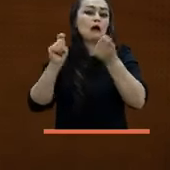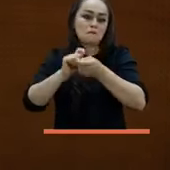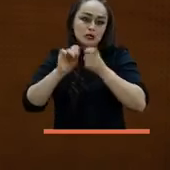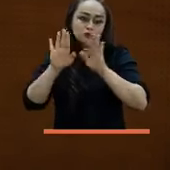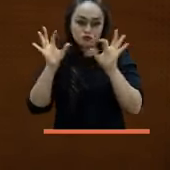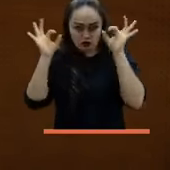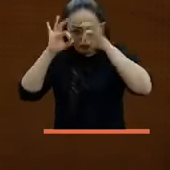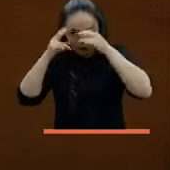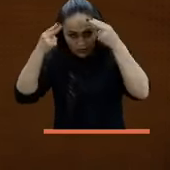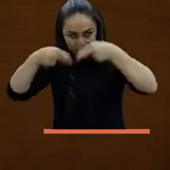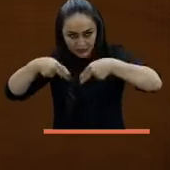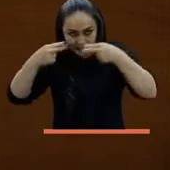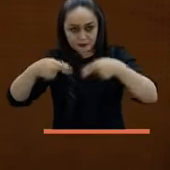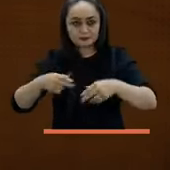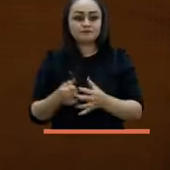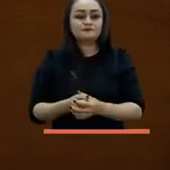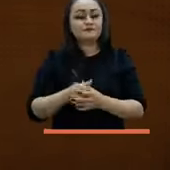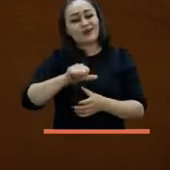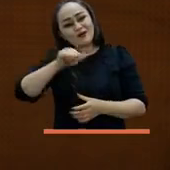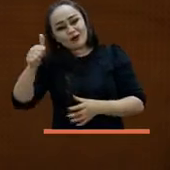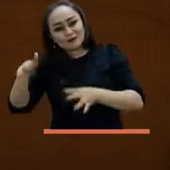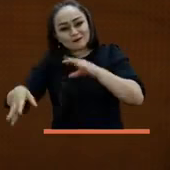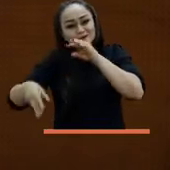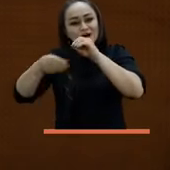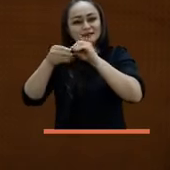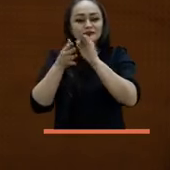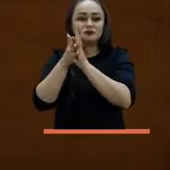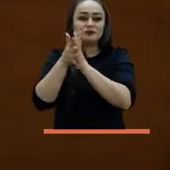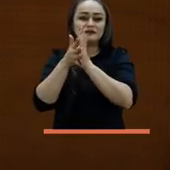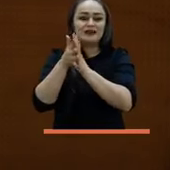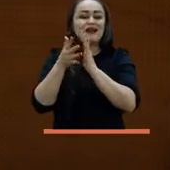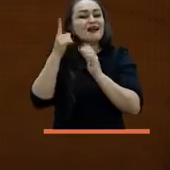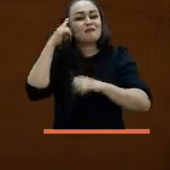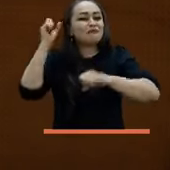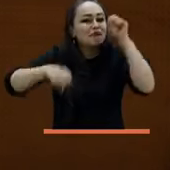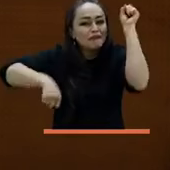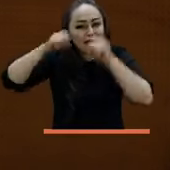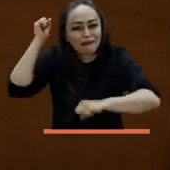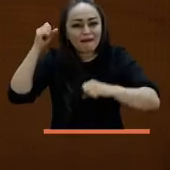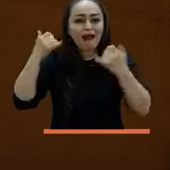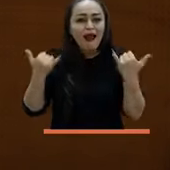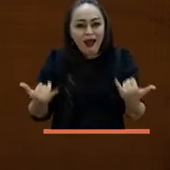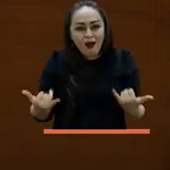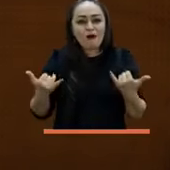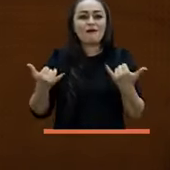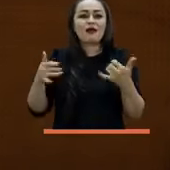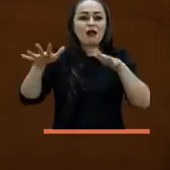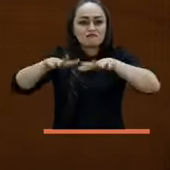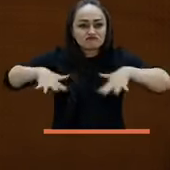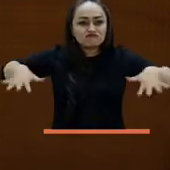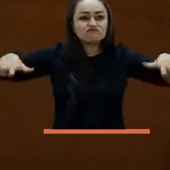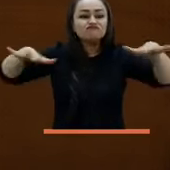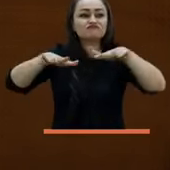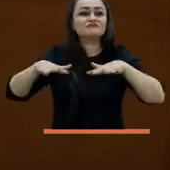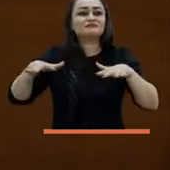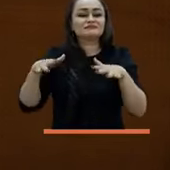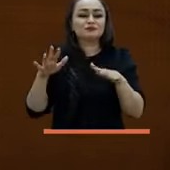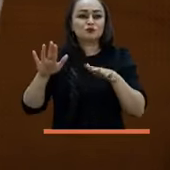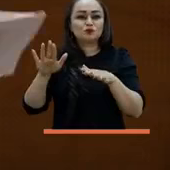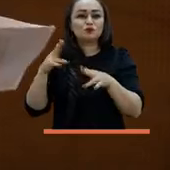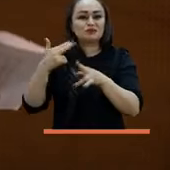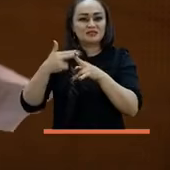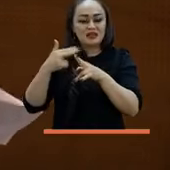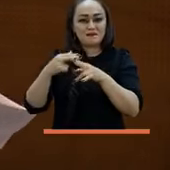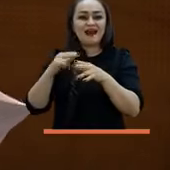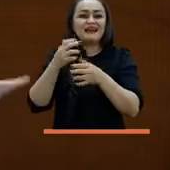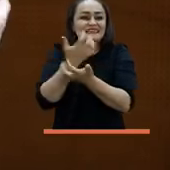género otro elemento que quisiera destacar es la posibilidad de abrirnos a las áreas steam son estas áreas de